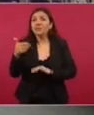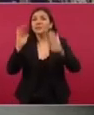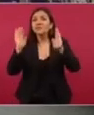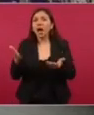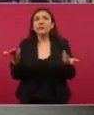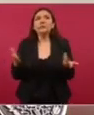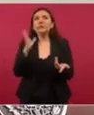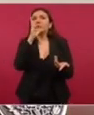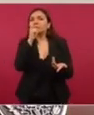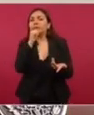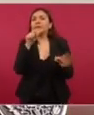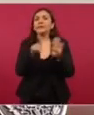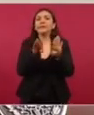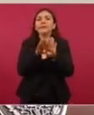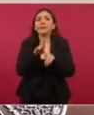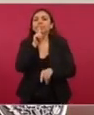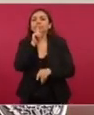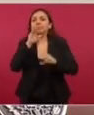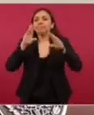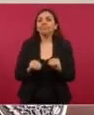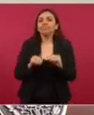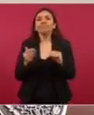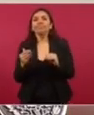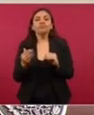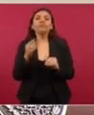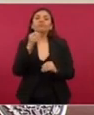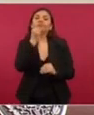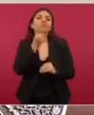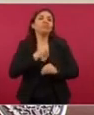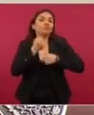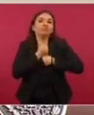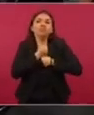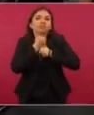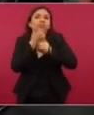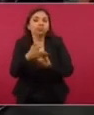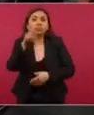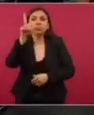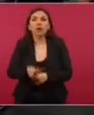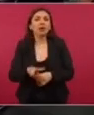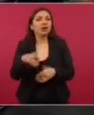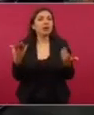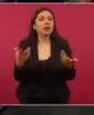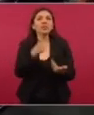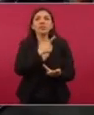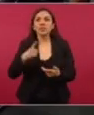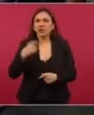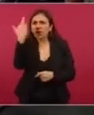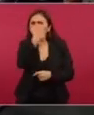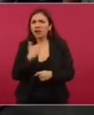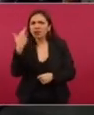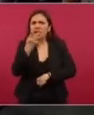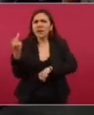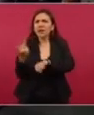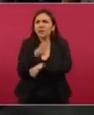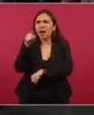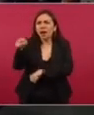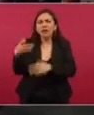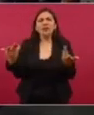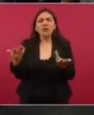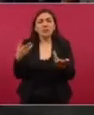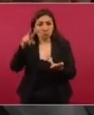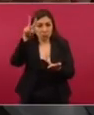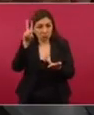pudo quedar callada y tuvo que manifestarse que revisará qué está sucediendo en este caso, cuando en